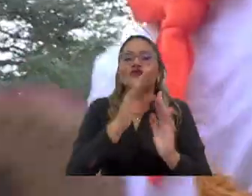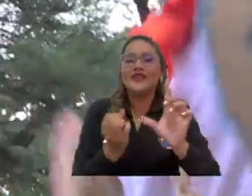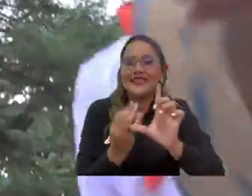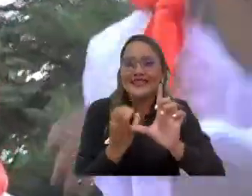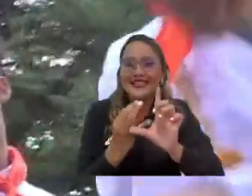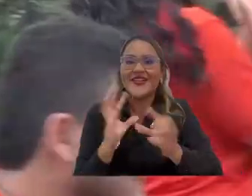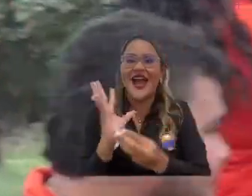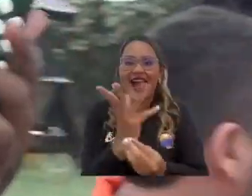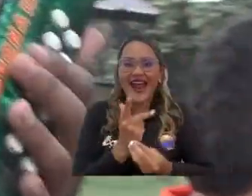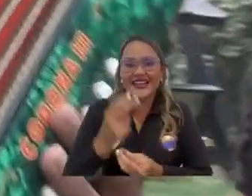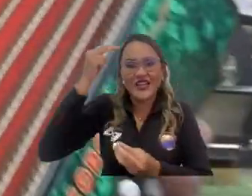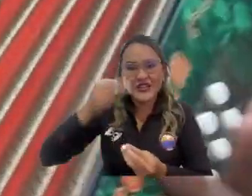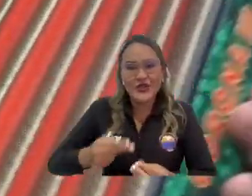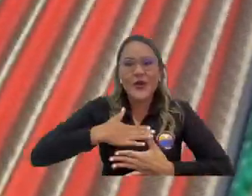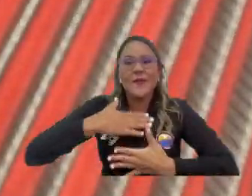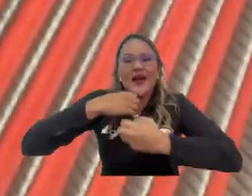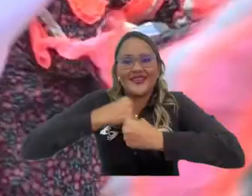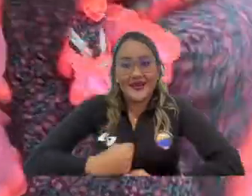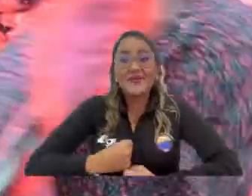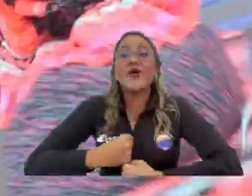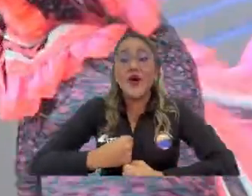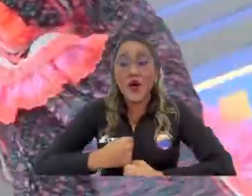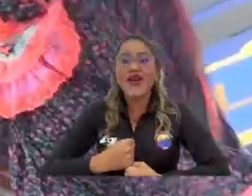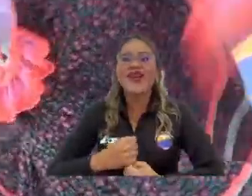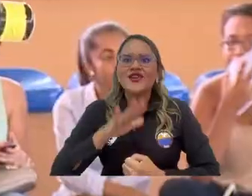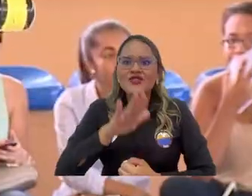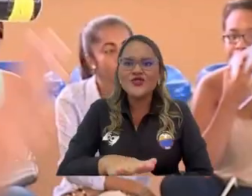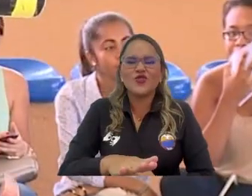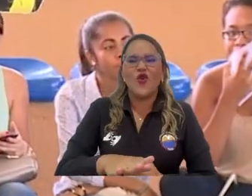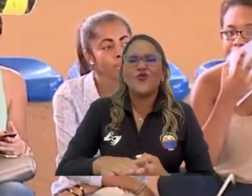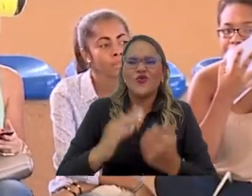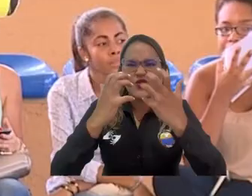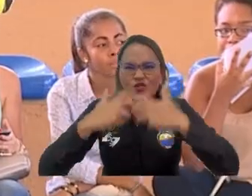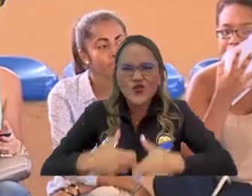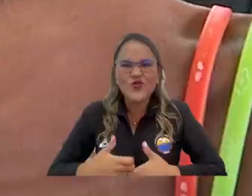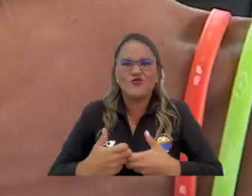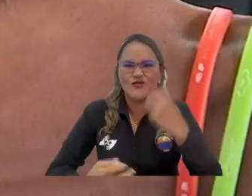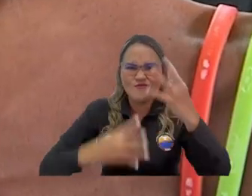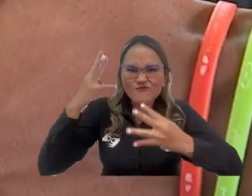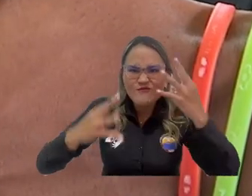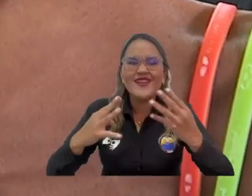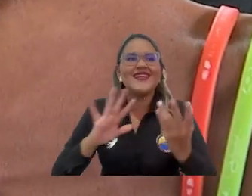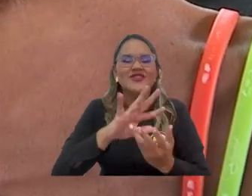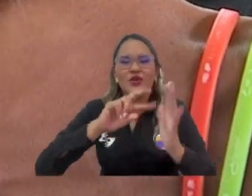como la licenciatura en Artes, Historia y Patrimonio, Gestión Cultural y de Industrias